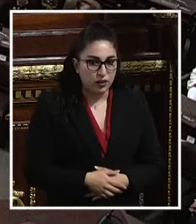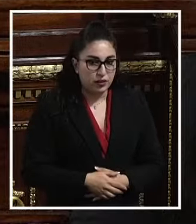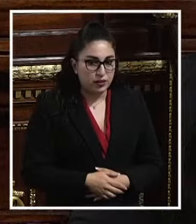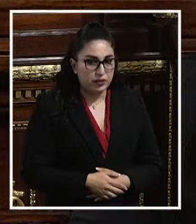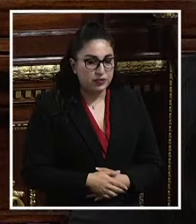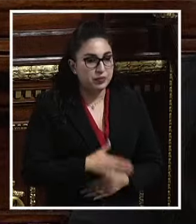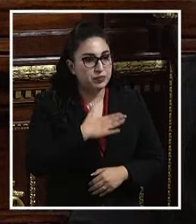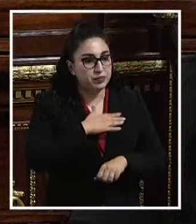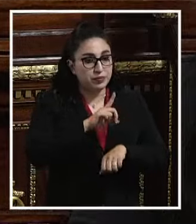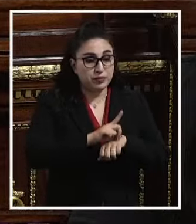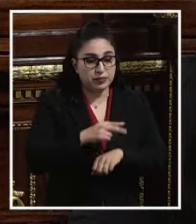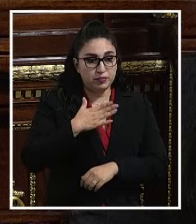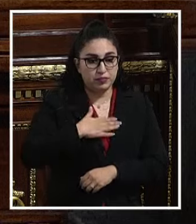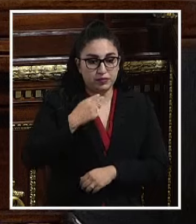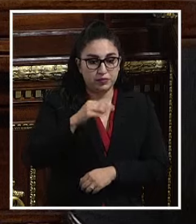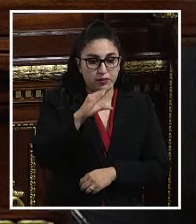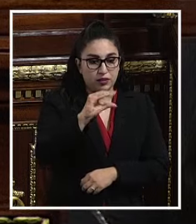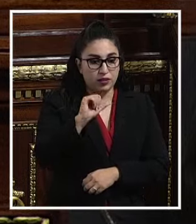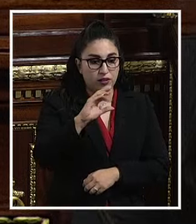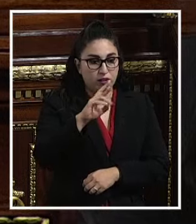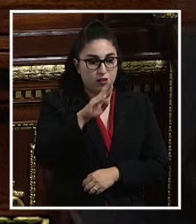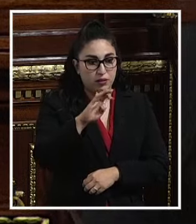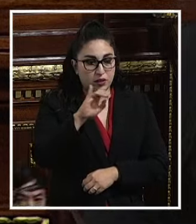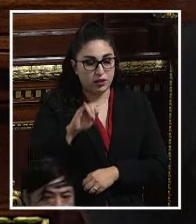Muy buen día, Carvajal González Alejandro.